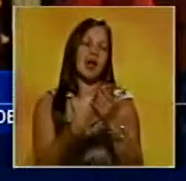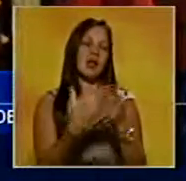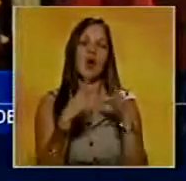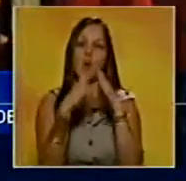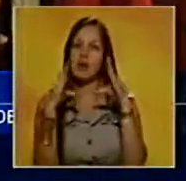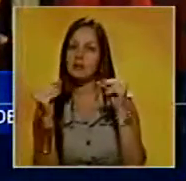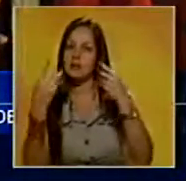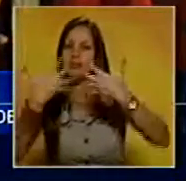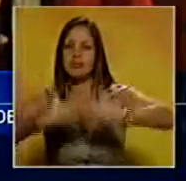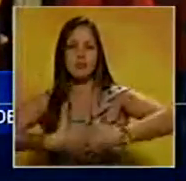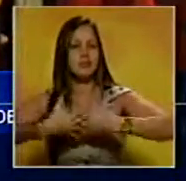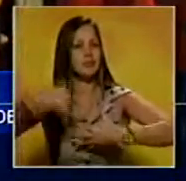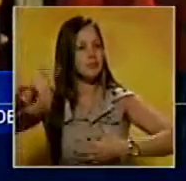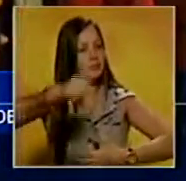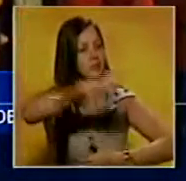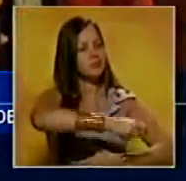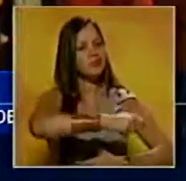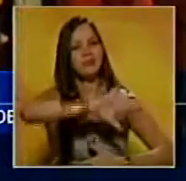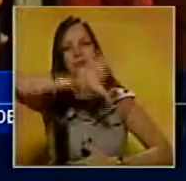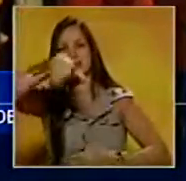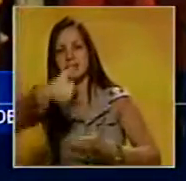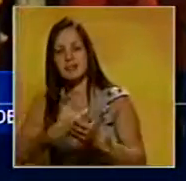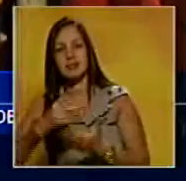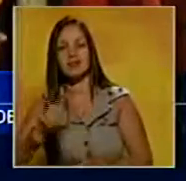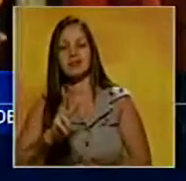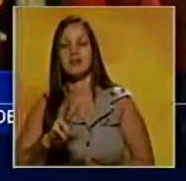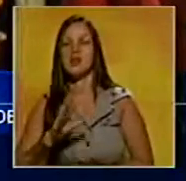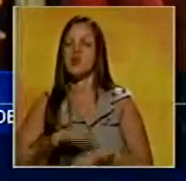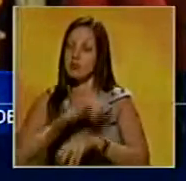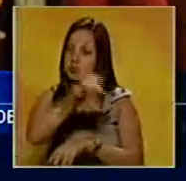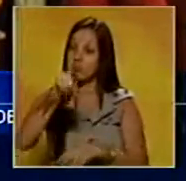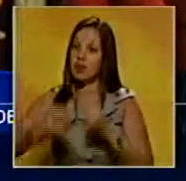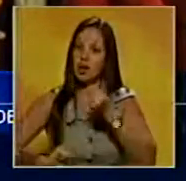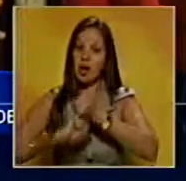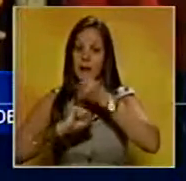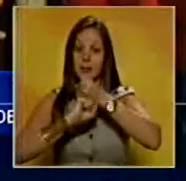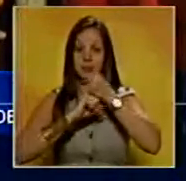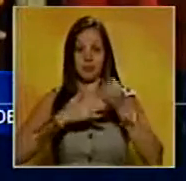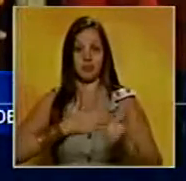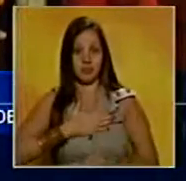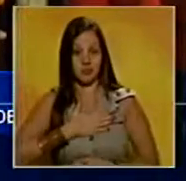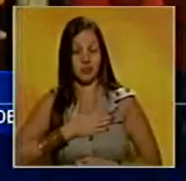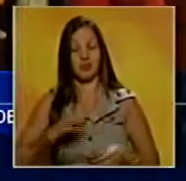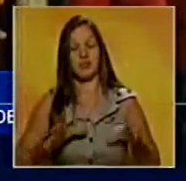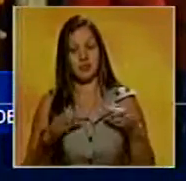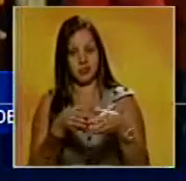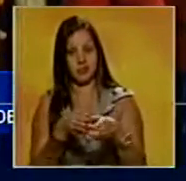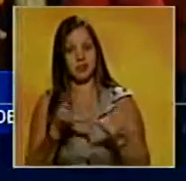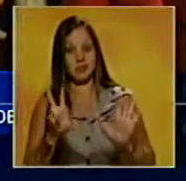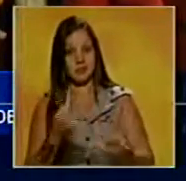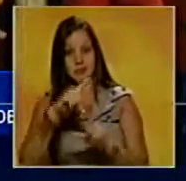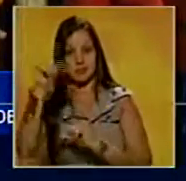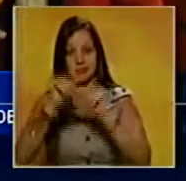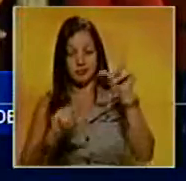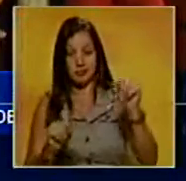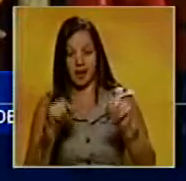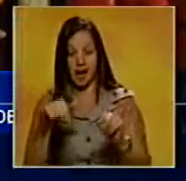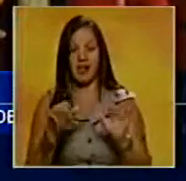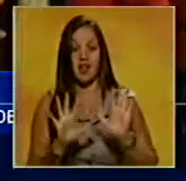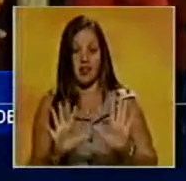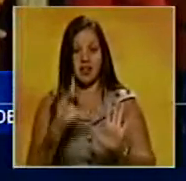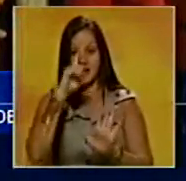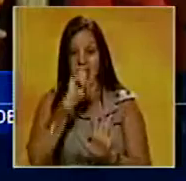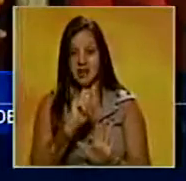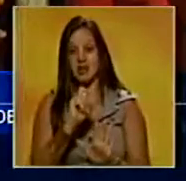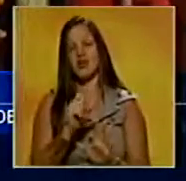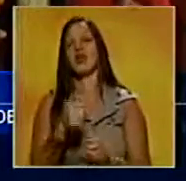nivel nacional en toda Venezuela por el apoyo que nos han brindado a la organización Octava Estrella de Venezuela en esta década que tenemos